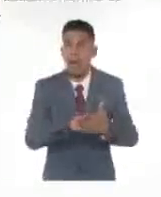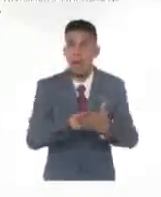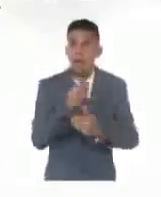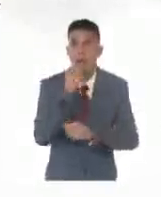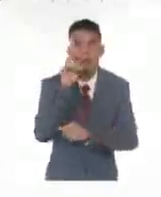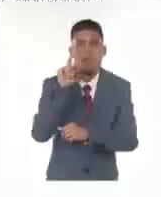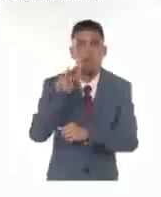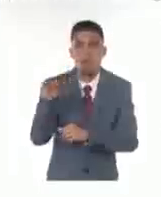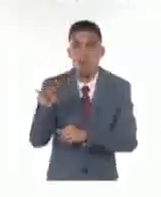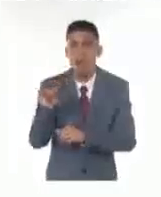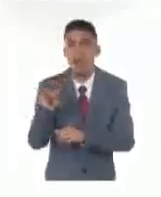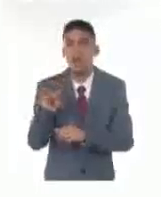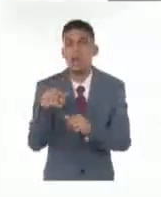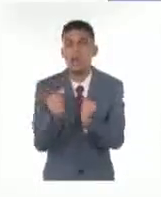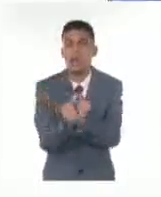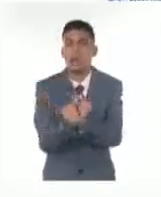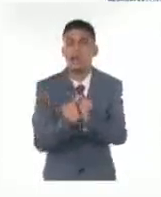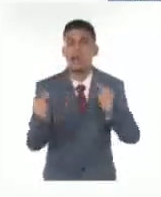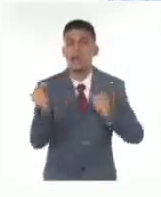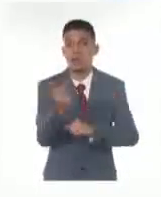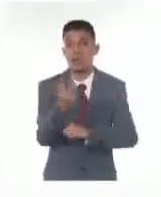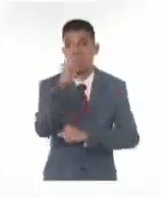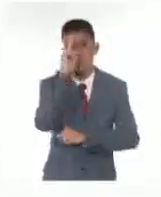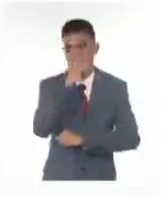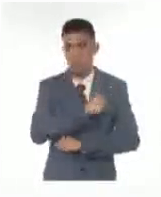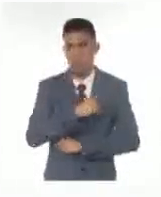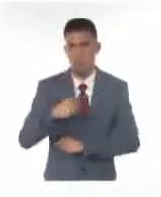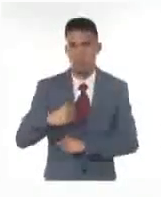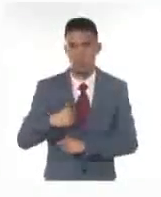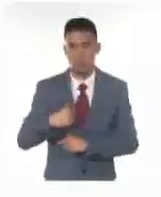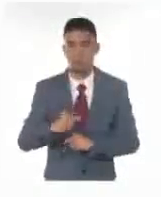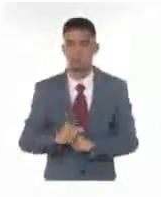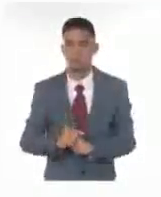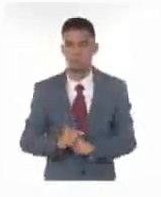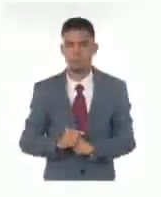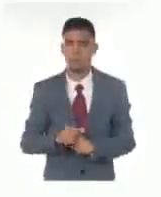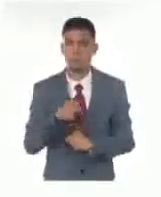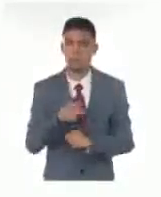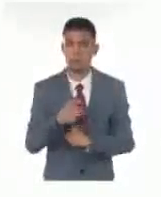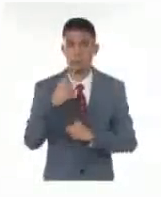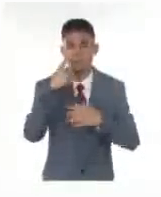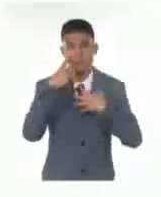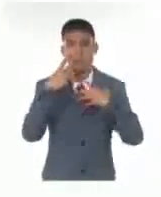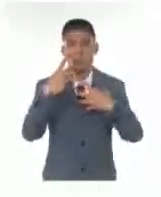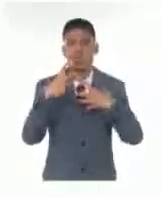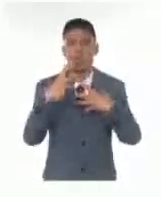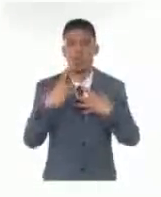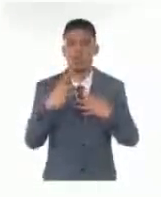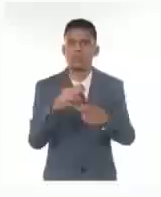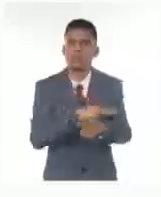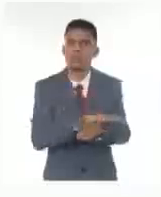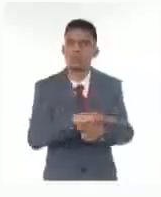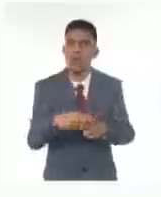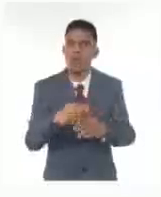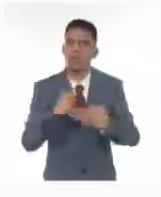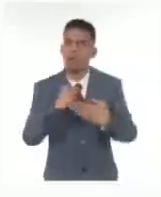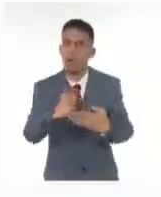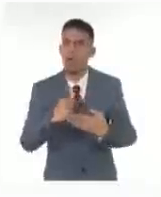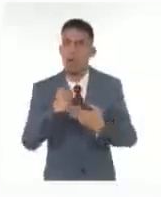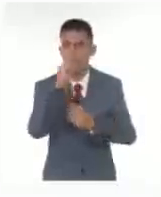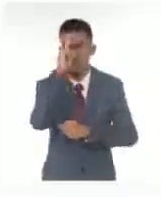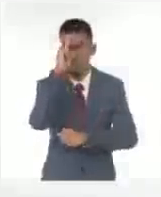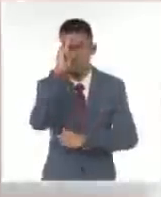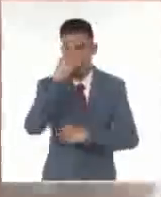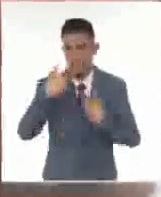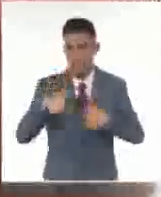función de la liberación de nuestros médicos. Este hecho extraordinario y sin precedentes en la larga historia de la cooperación médica internacional